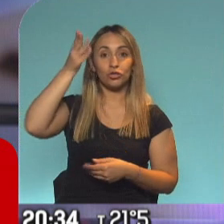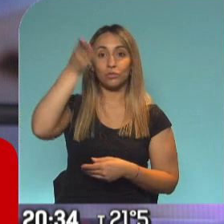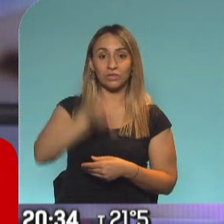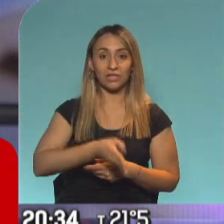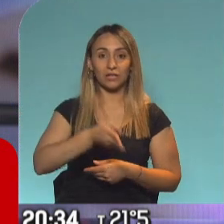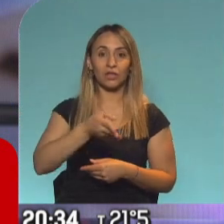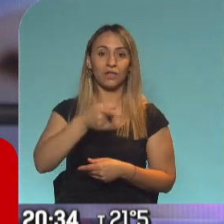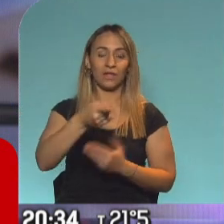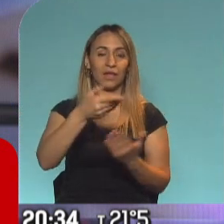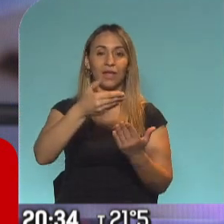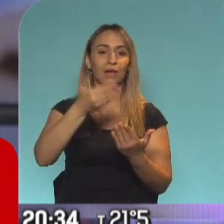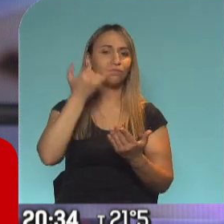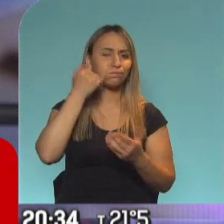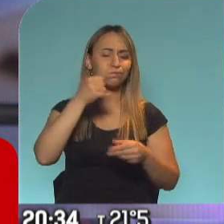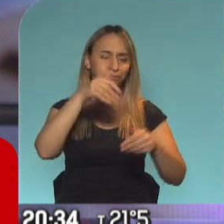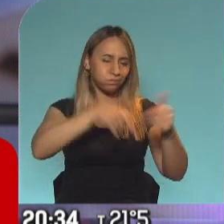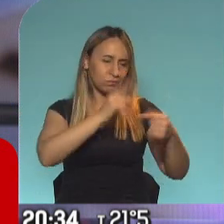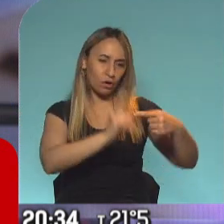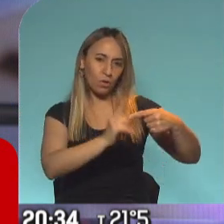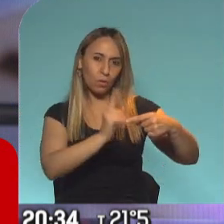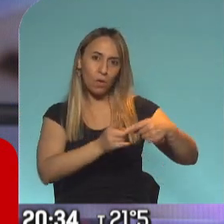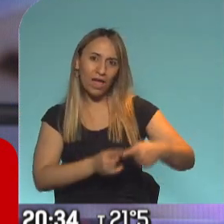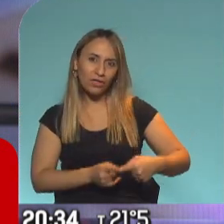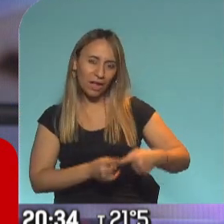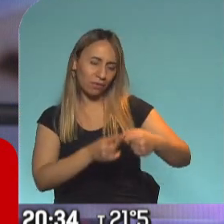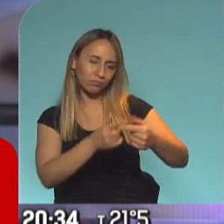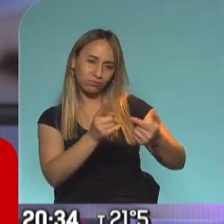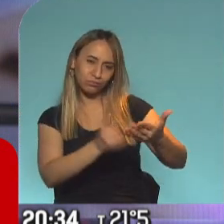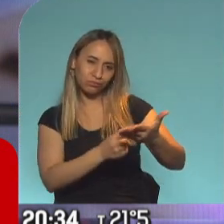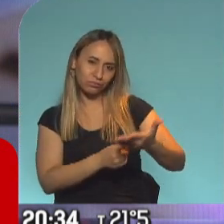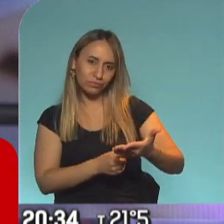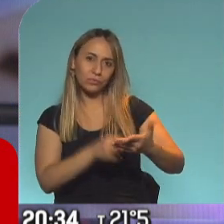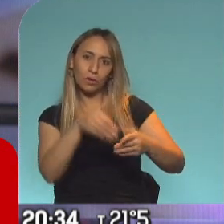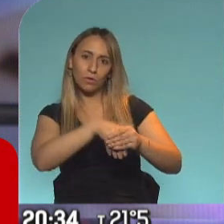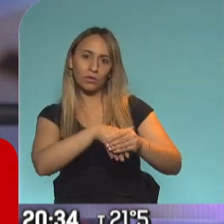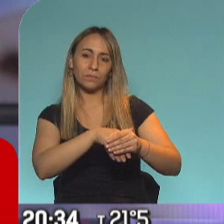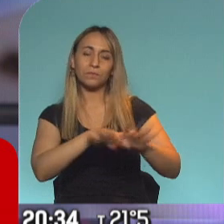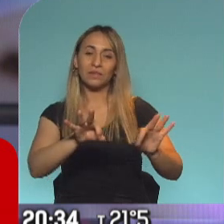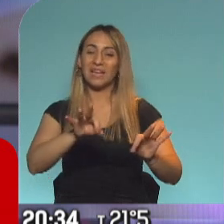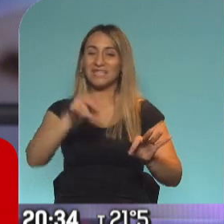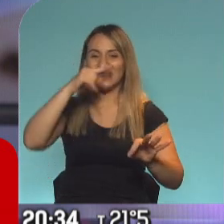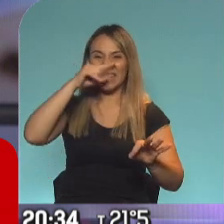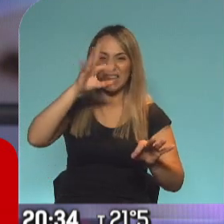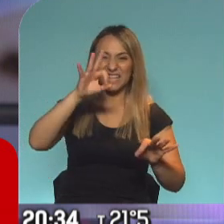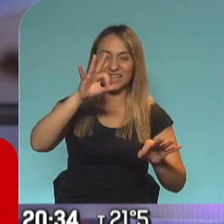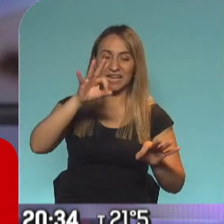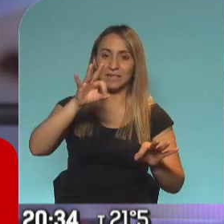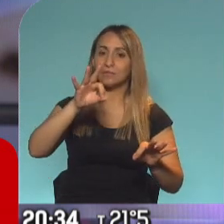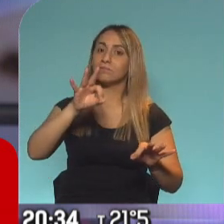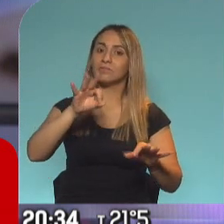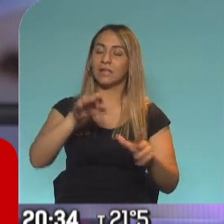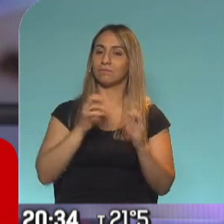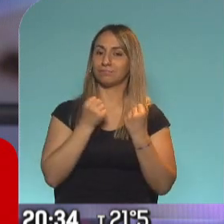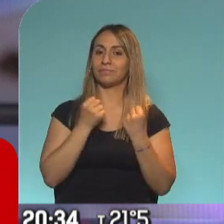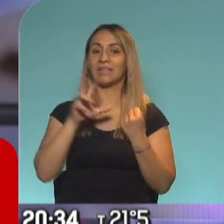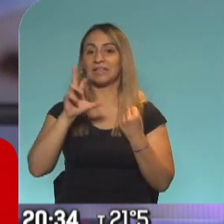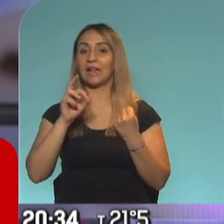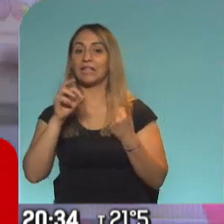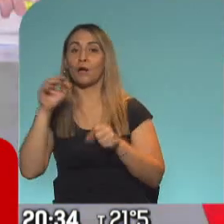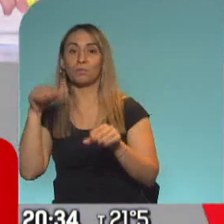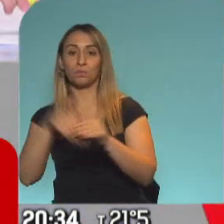de esas actas escrutadas y un 30% de participación, un 70% de abstención, altísimo, si bien es